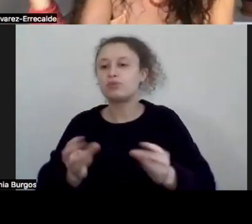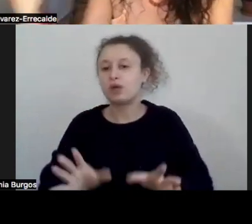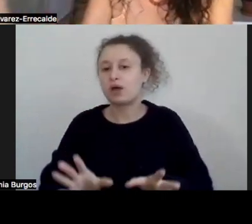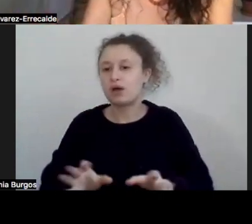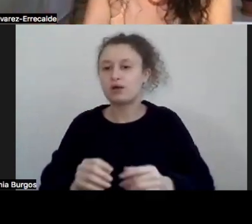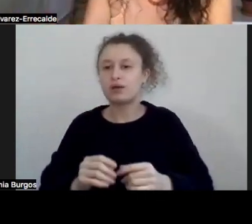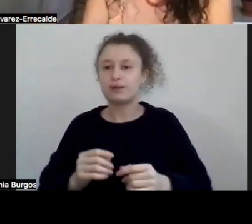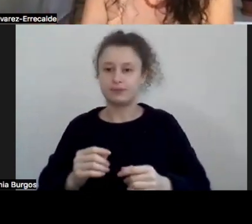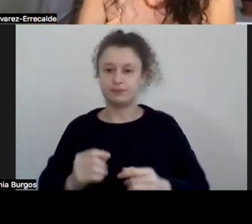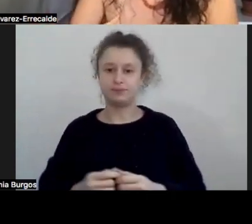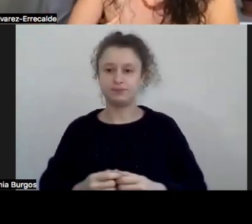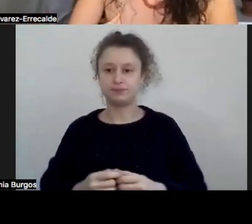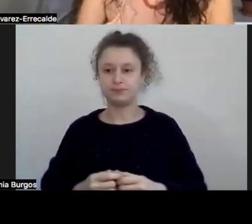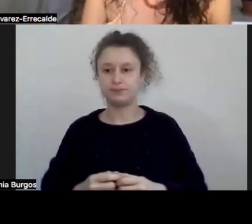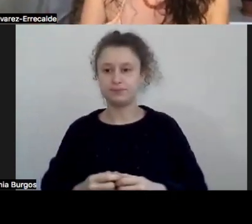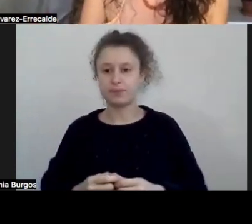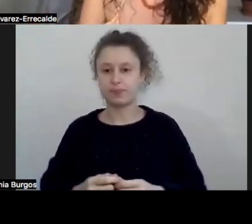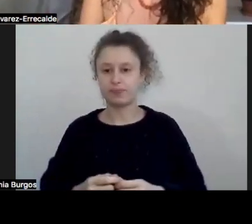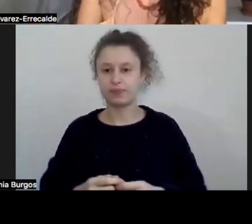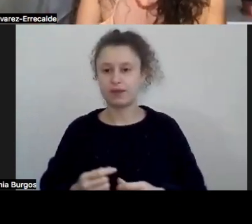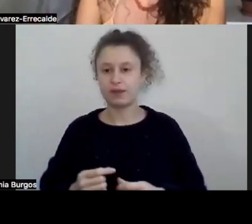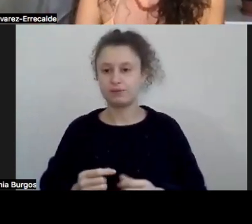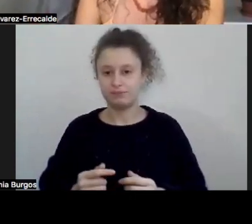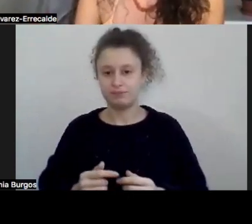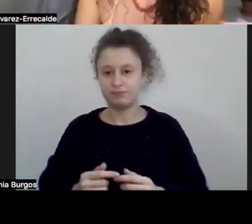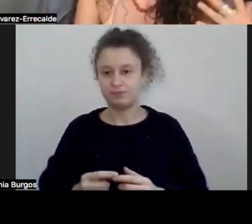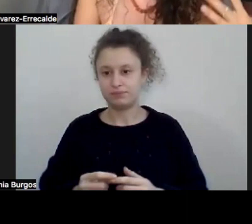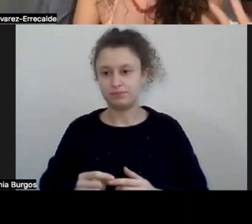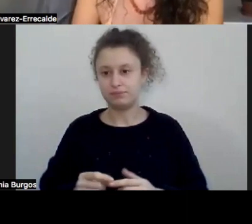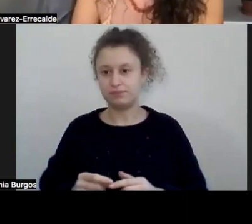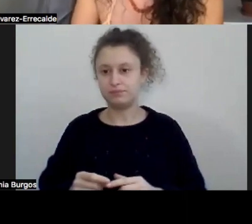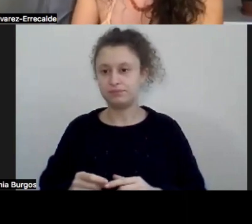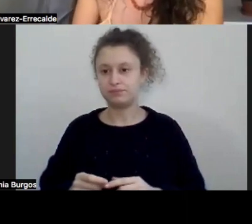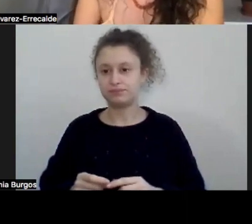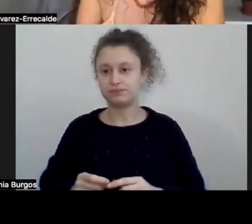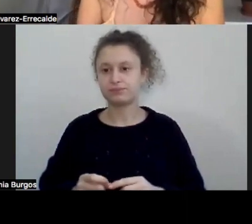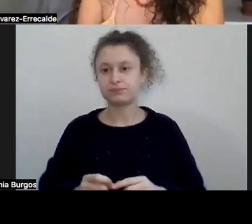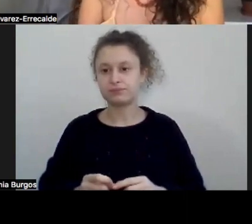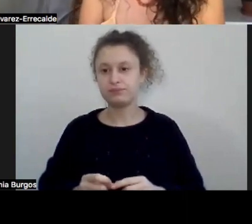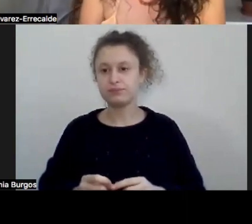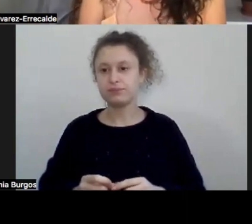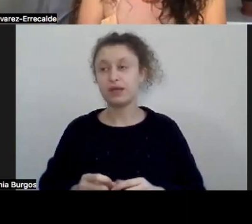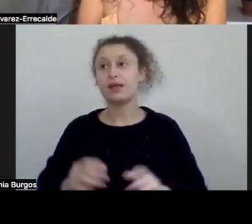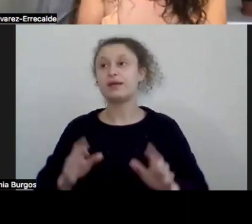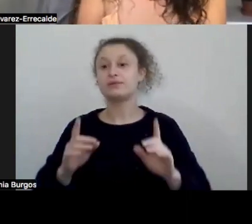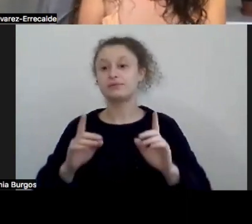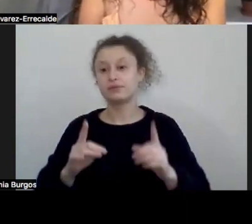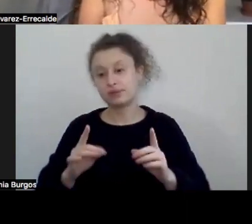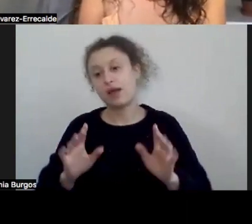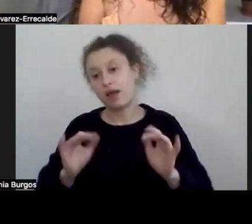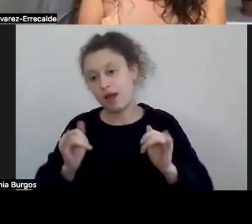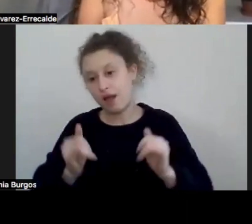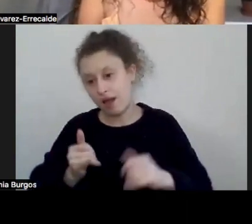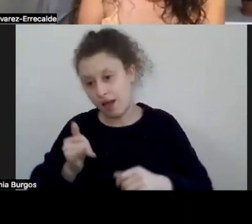Por otro lado, encontré otras personas que por el contrario, lo que ellas querían eran seguir viviendo solas.